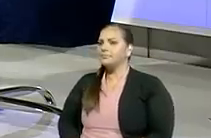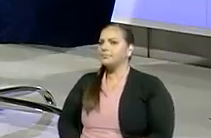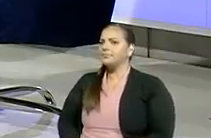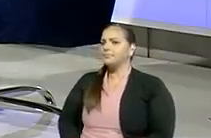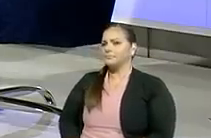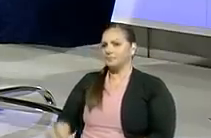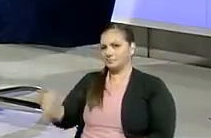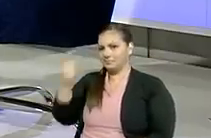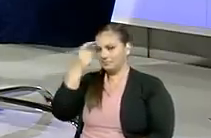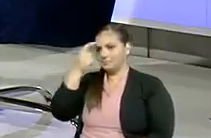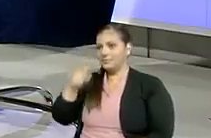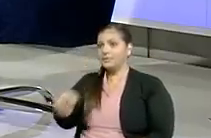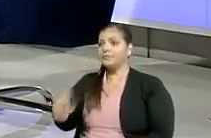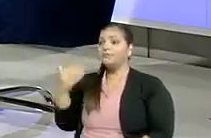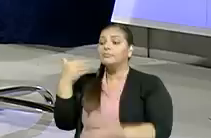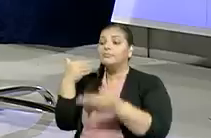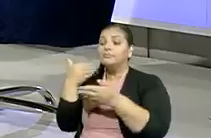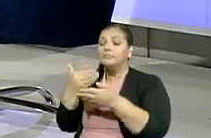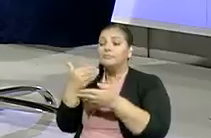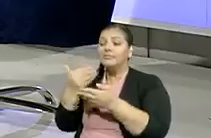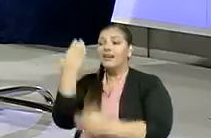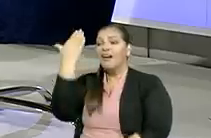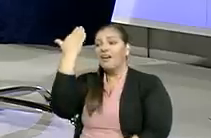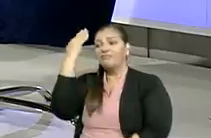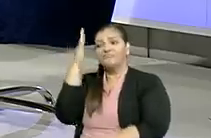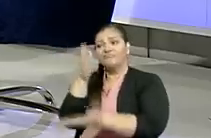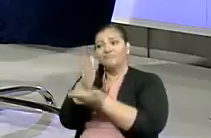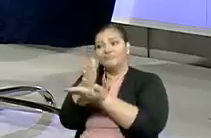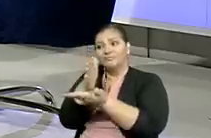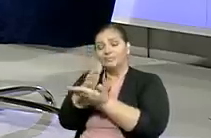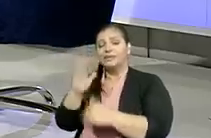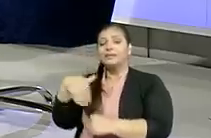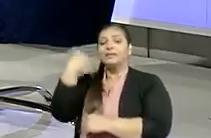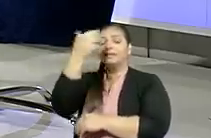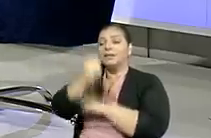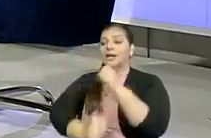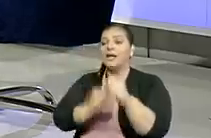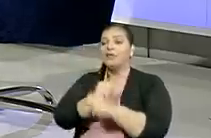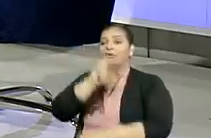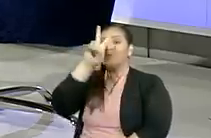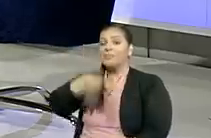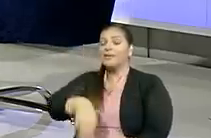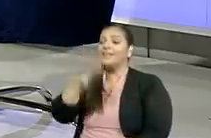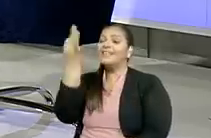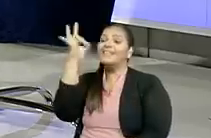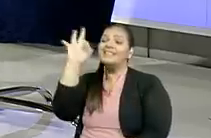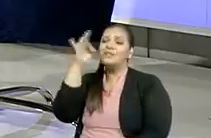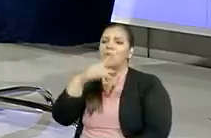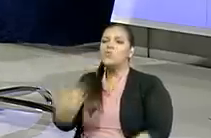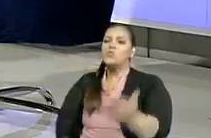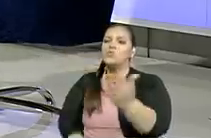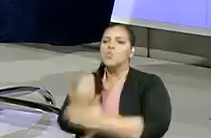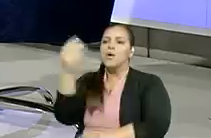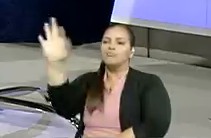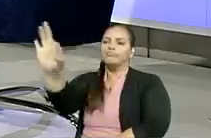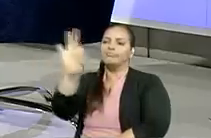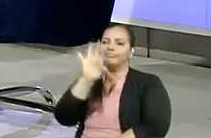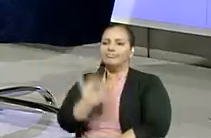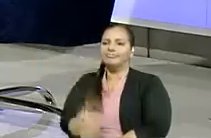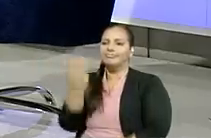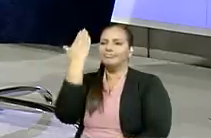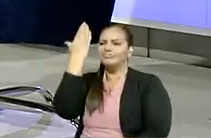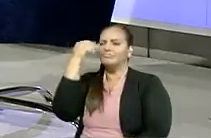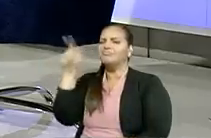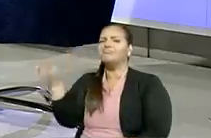camina Guayaquil, hacia lo que le resta por cerrar este año y lo que se proyecta en el 2019, abogado Nebot, y su mensaje